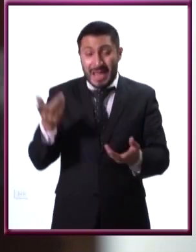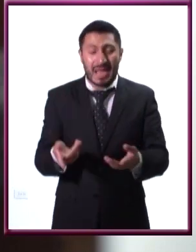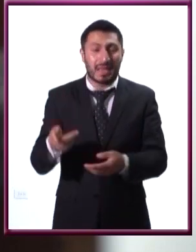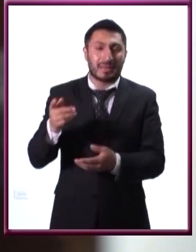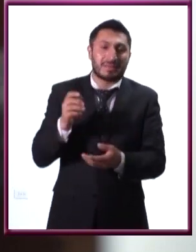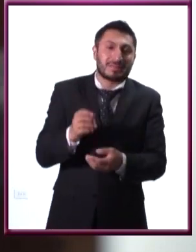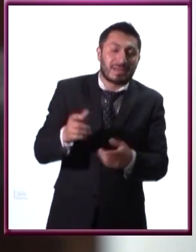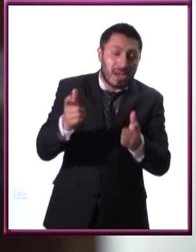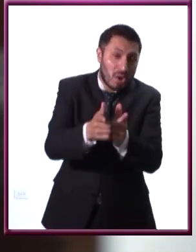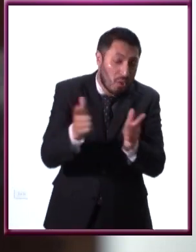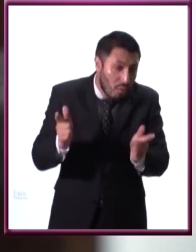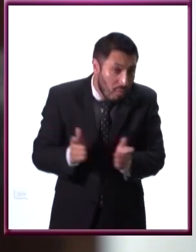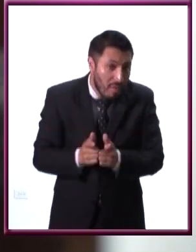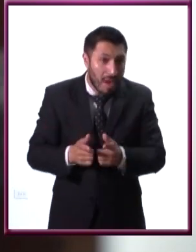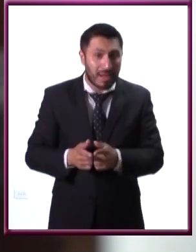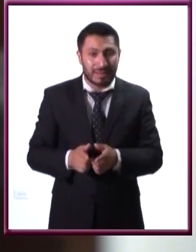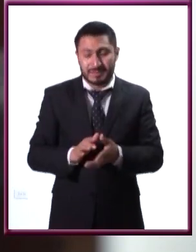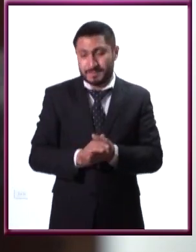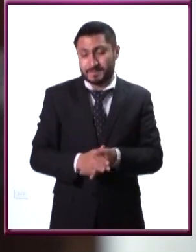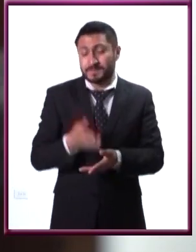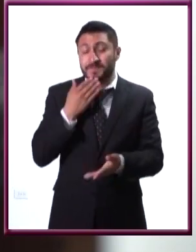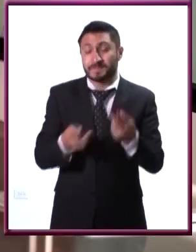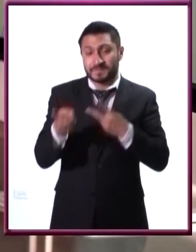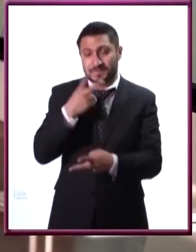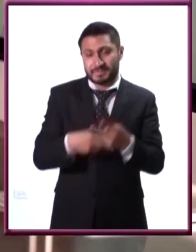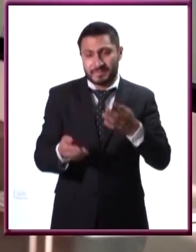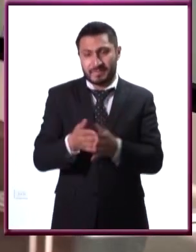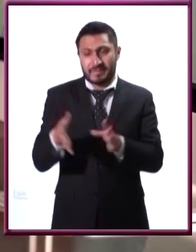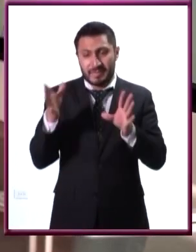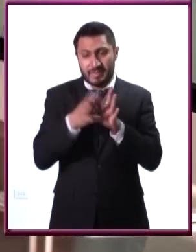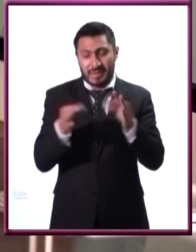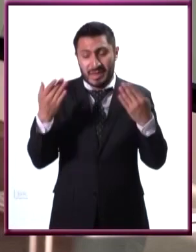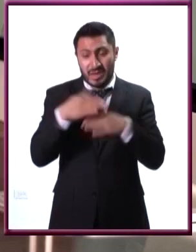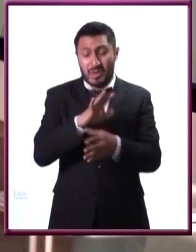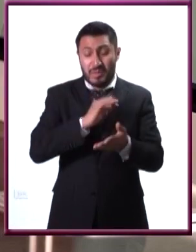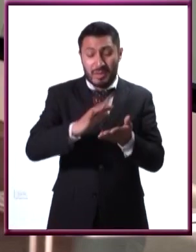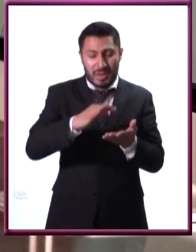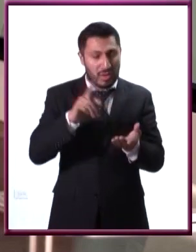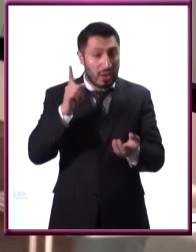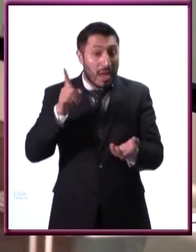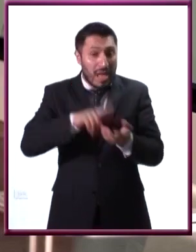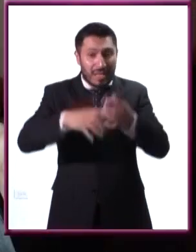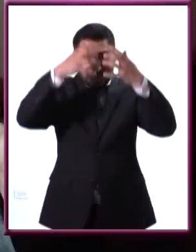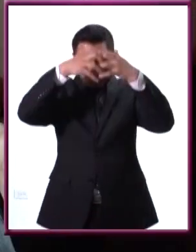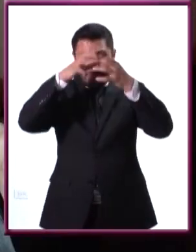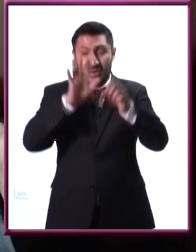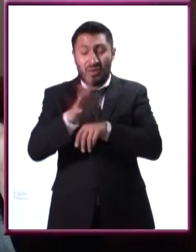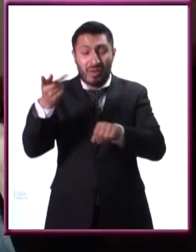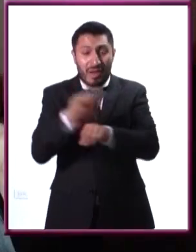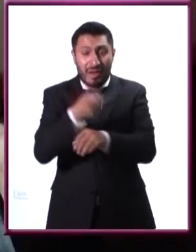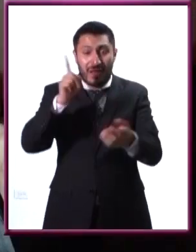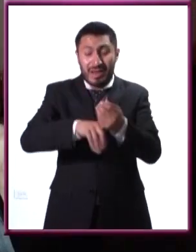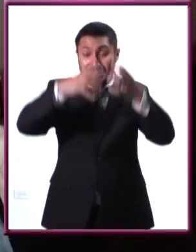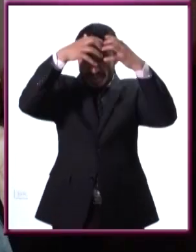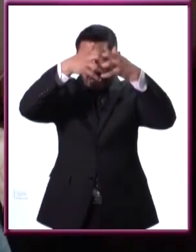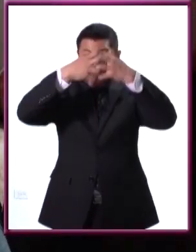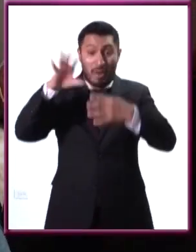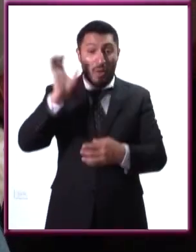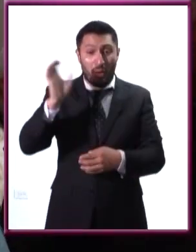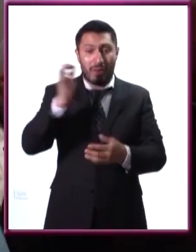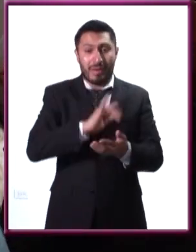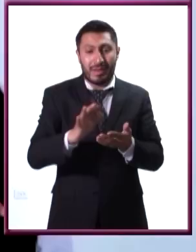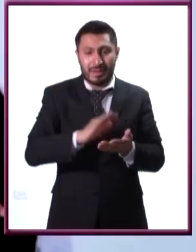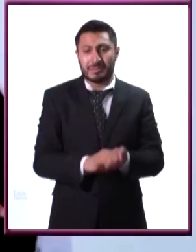psicoanalista grupal y adictólogo. Bienvenido, Pedro. Platícanos sobre la lectura y nuestro cerebro. ¿Qué pasa en nuestro cerebro